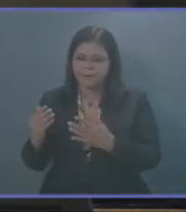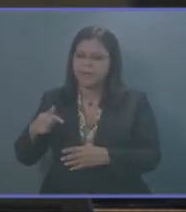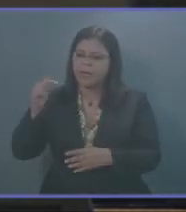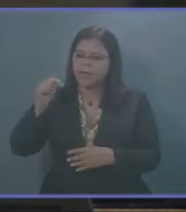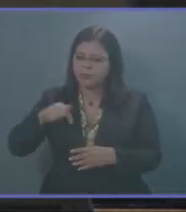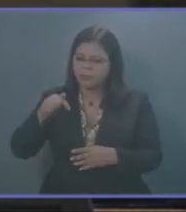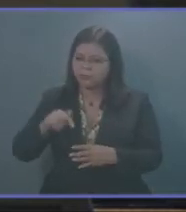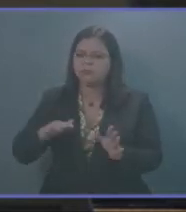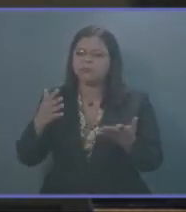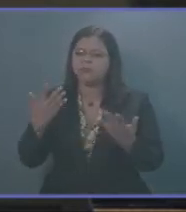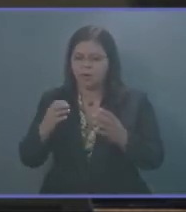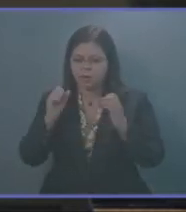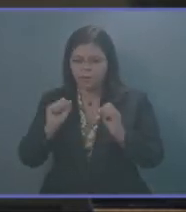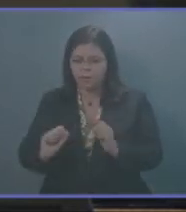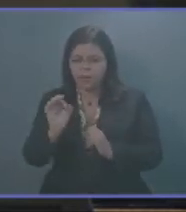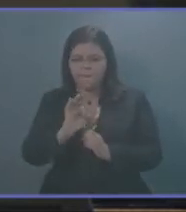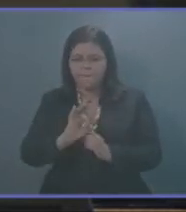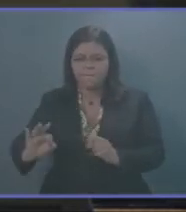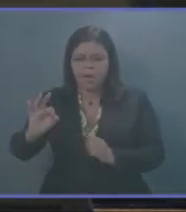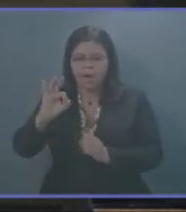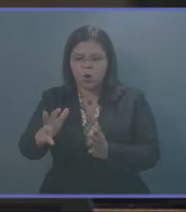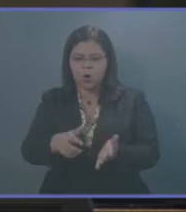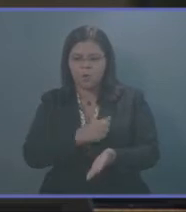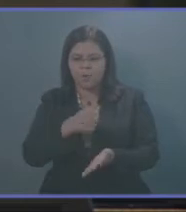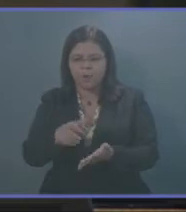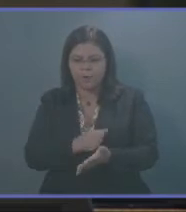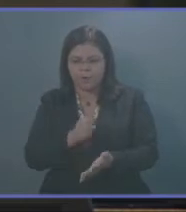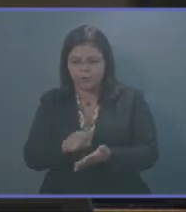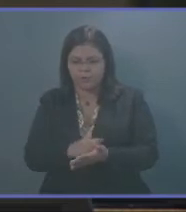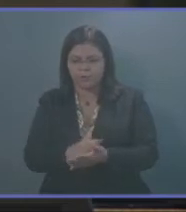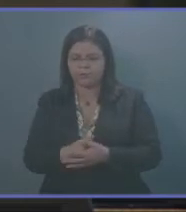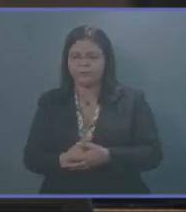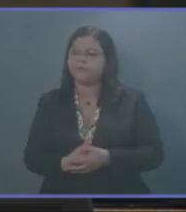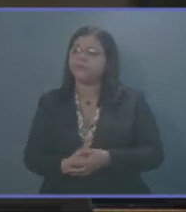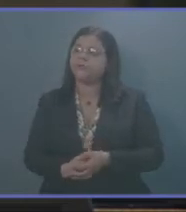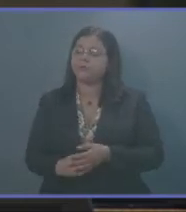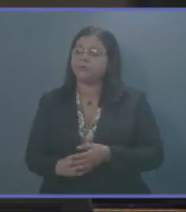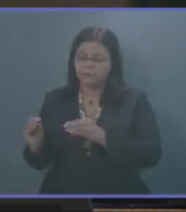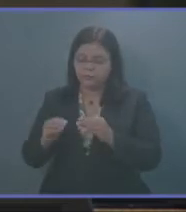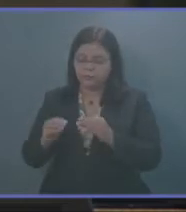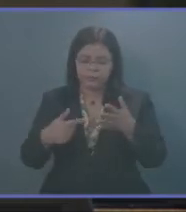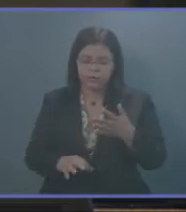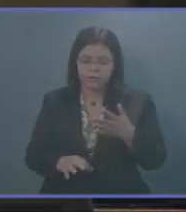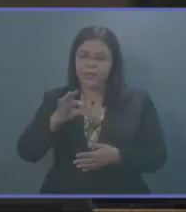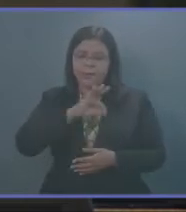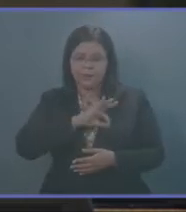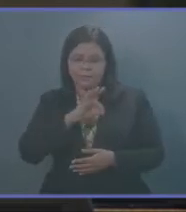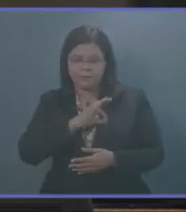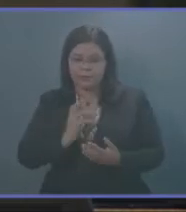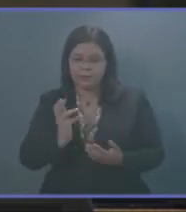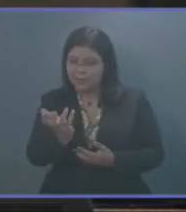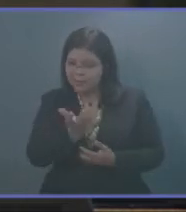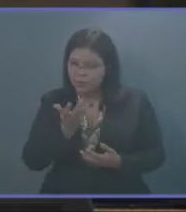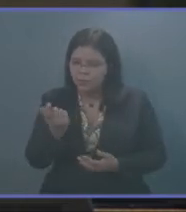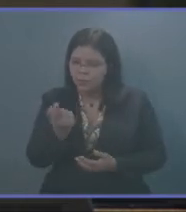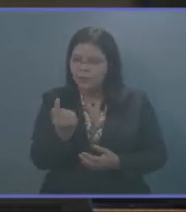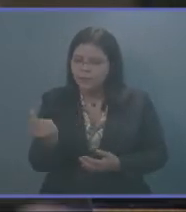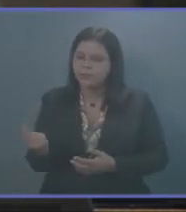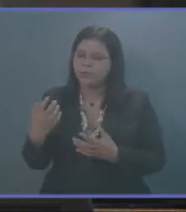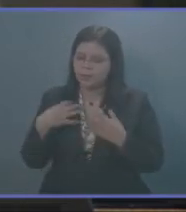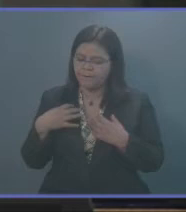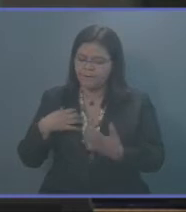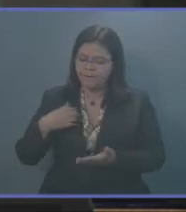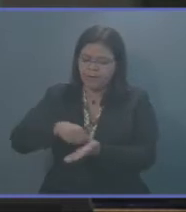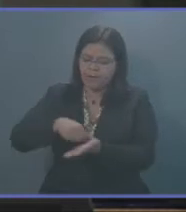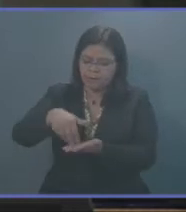vigentes a fin de obtener una mejor recaudación proveniente de la aplicación de dicha ley para beneficio de los ciudadanos, contribuyendo así